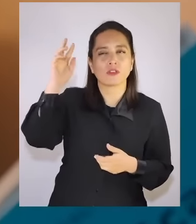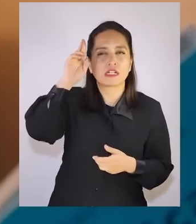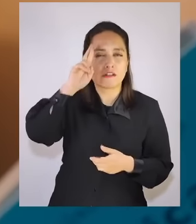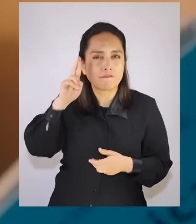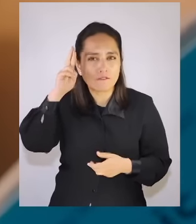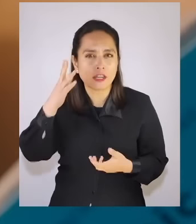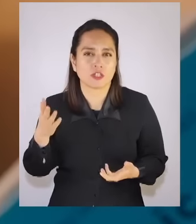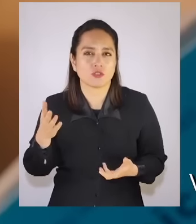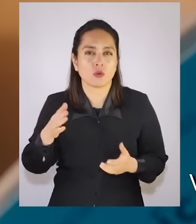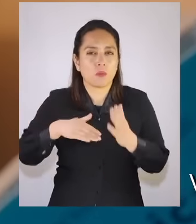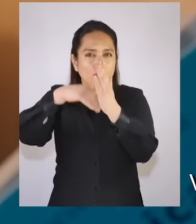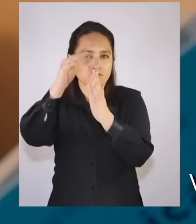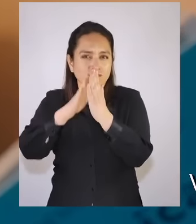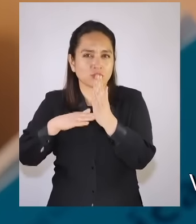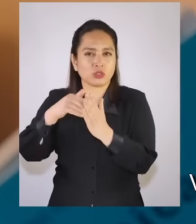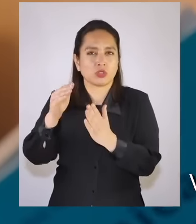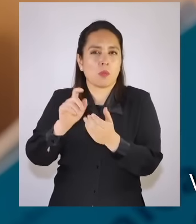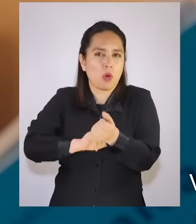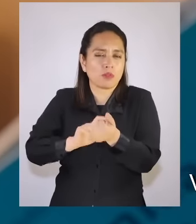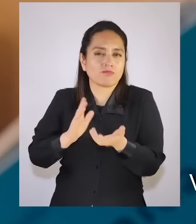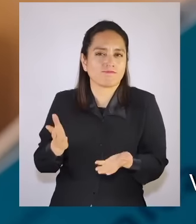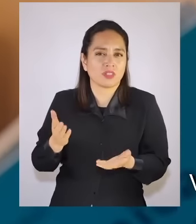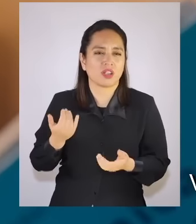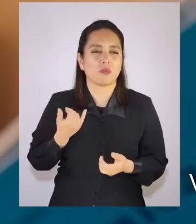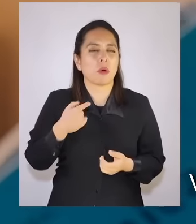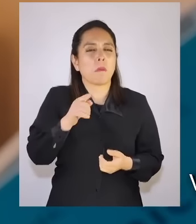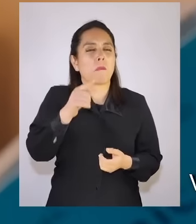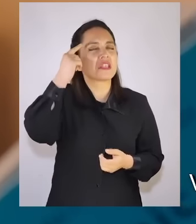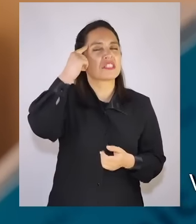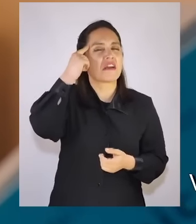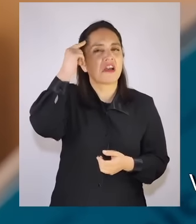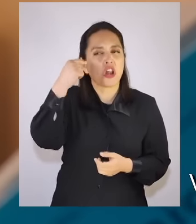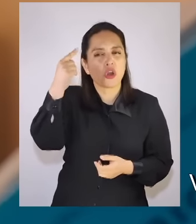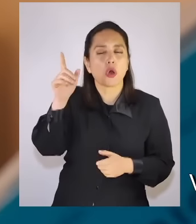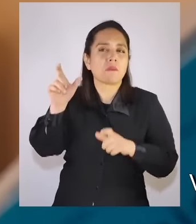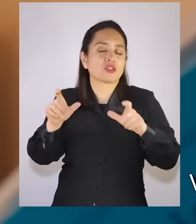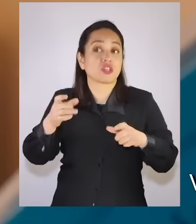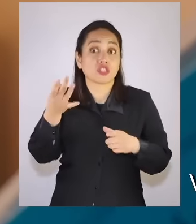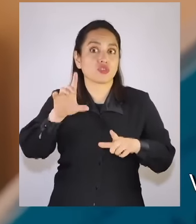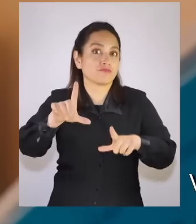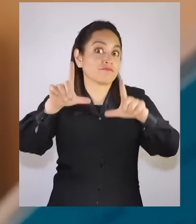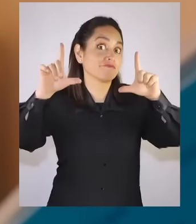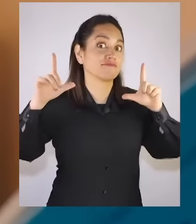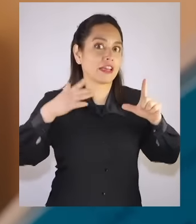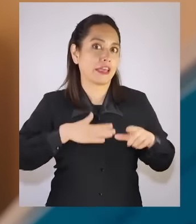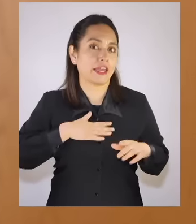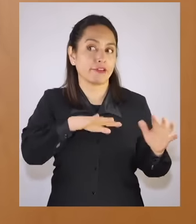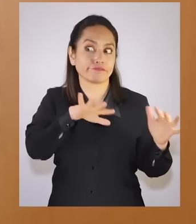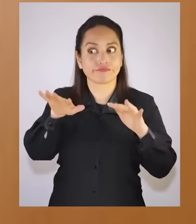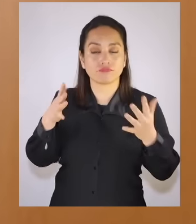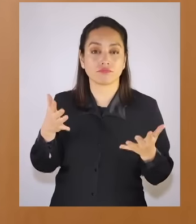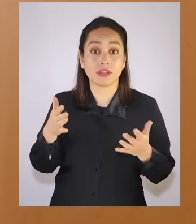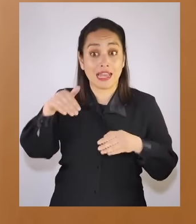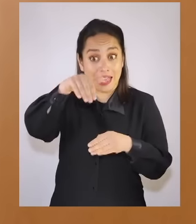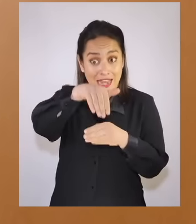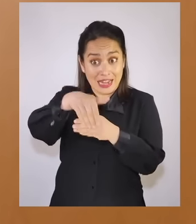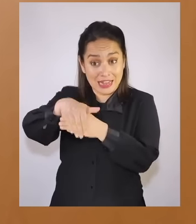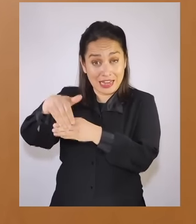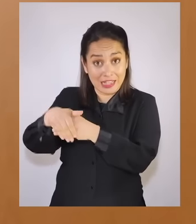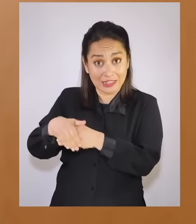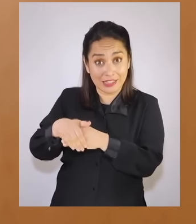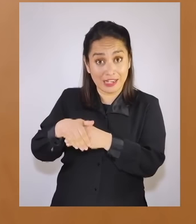el temperamento artístico. Eran cosas de desequilibrados o de vanidosos que pretendían llamar la atención. En las tardes,